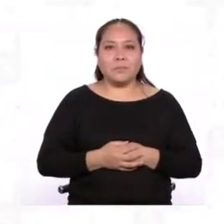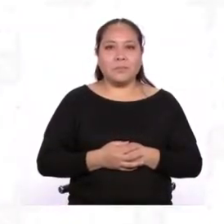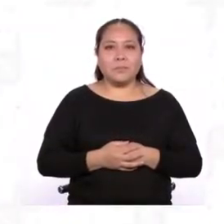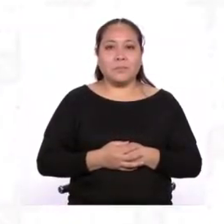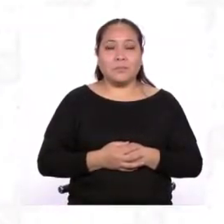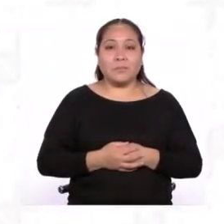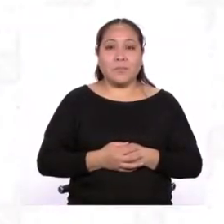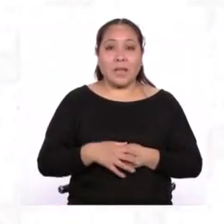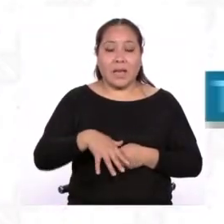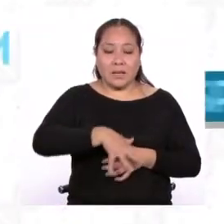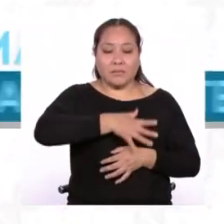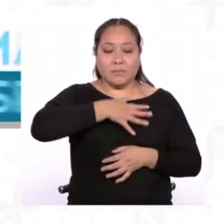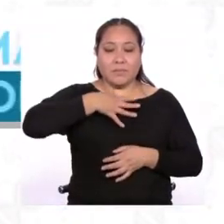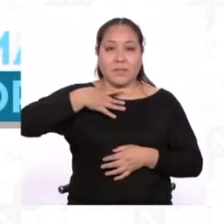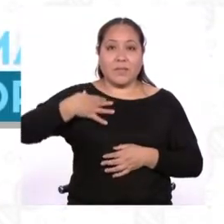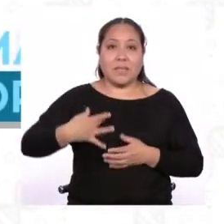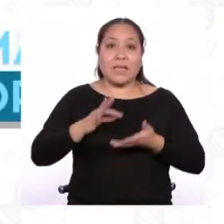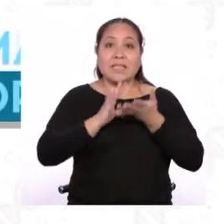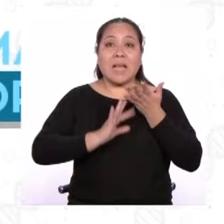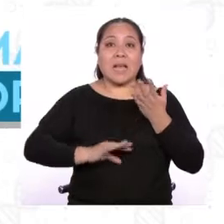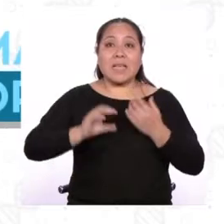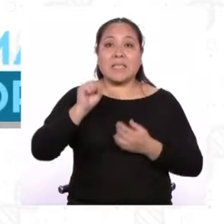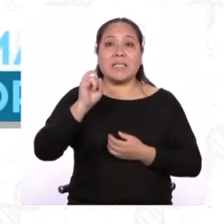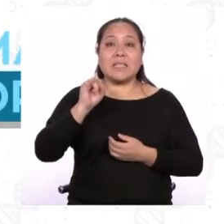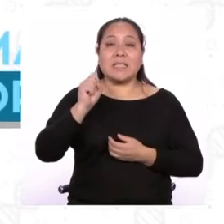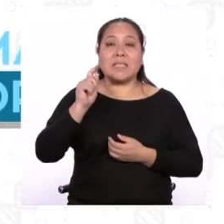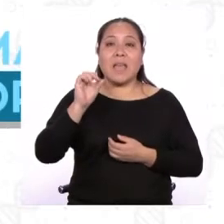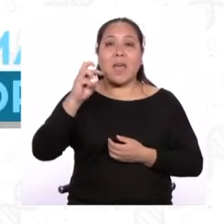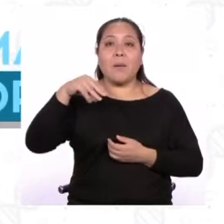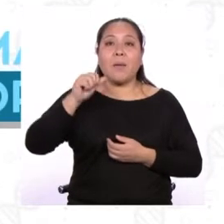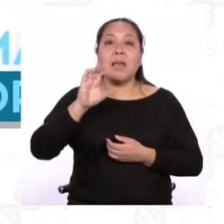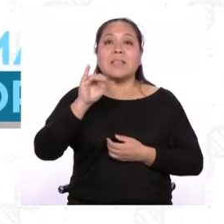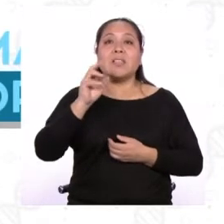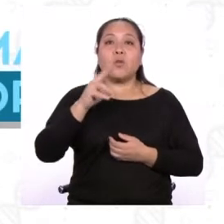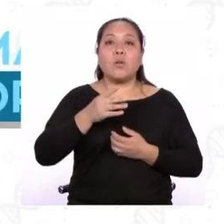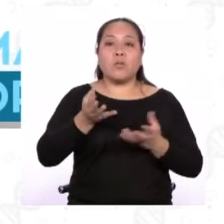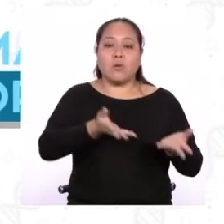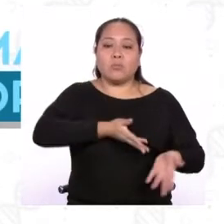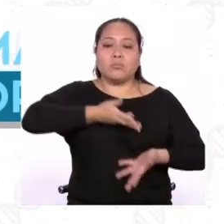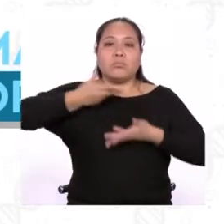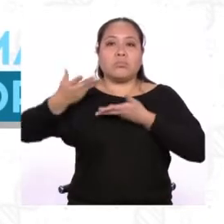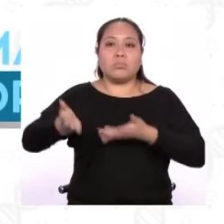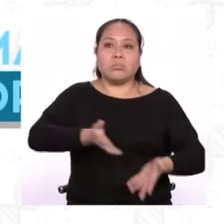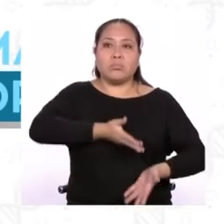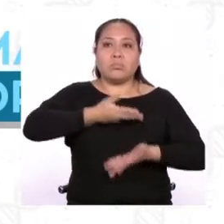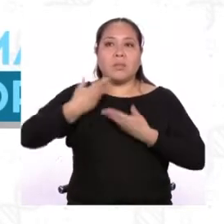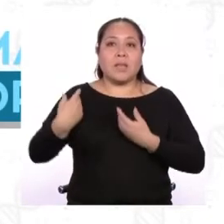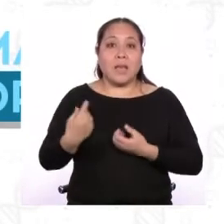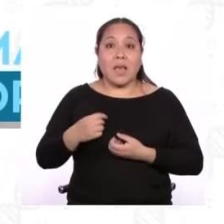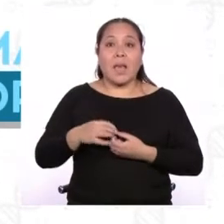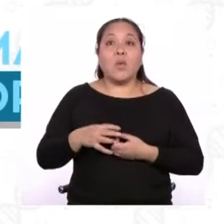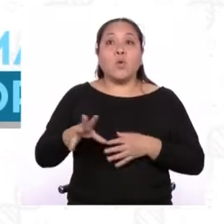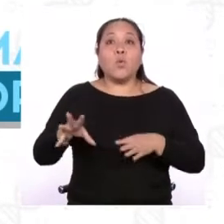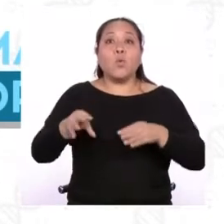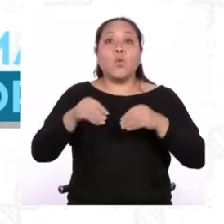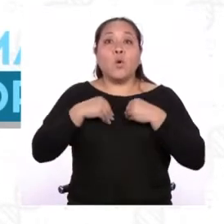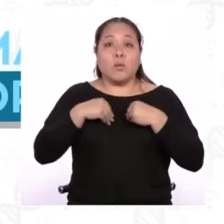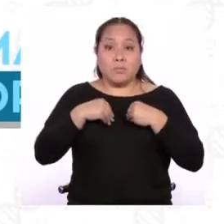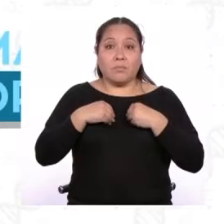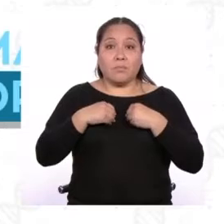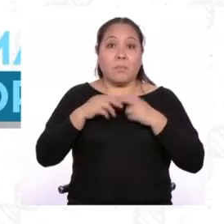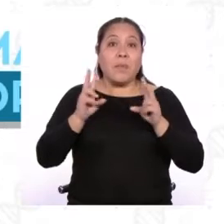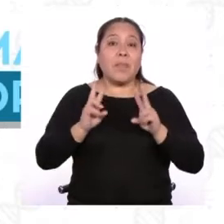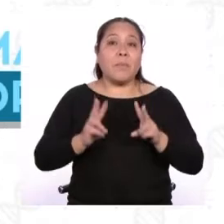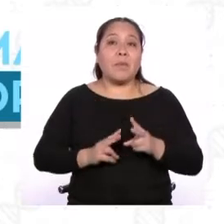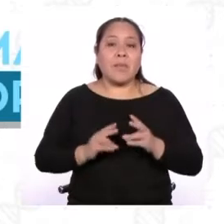El sistema circulatorio es un sistema de transporte por excelencia, encargado de llevar los nutrientes hasta las células